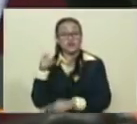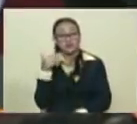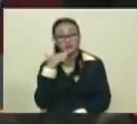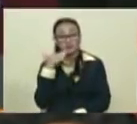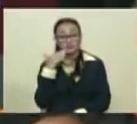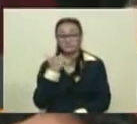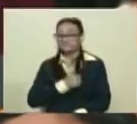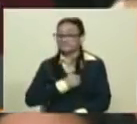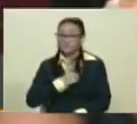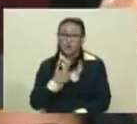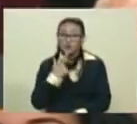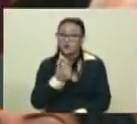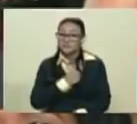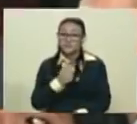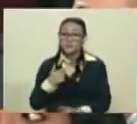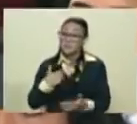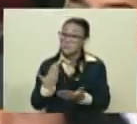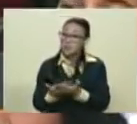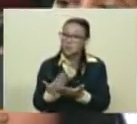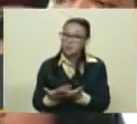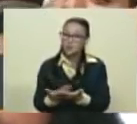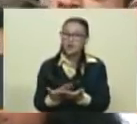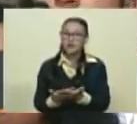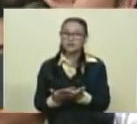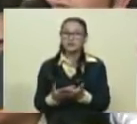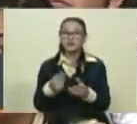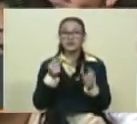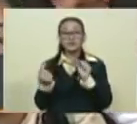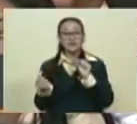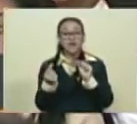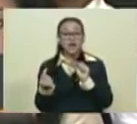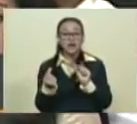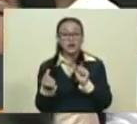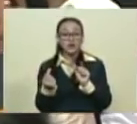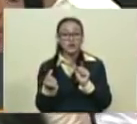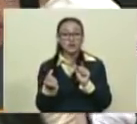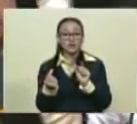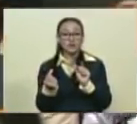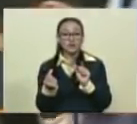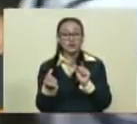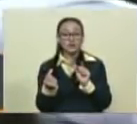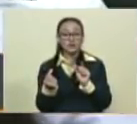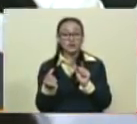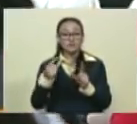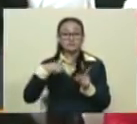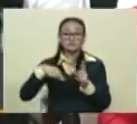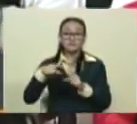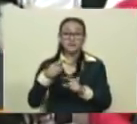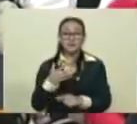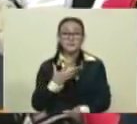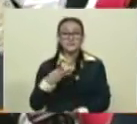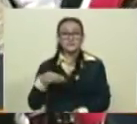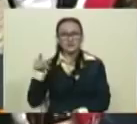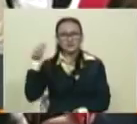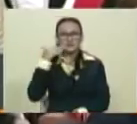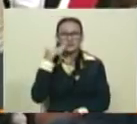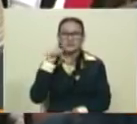digo lamentablemente porque mi propuesta, basada en el diálogo de civilizaciones, ha sido: presidente Donald